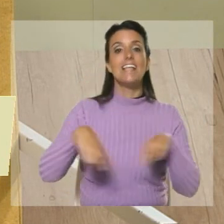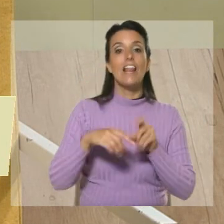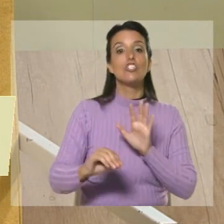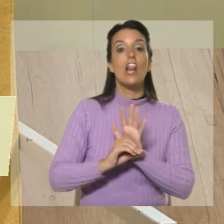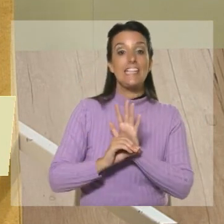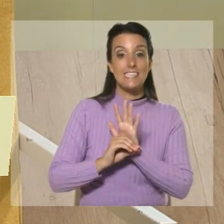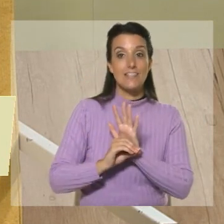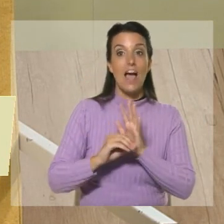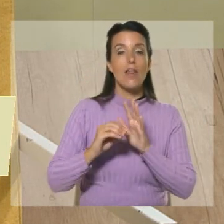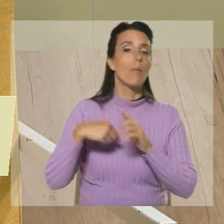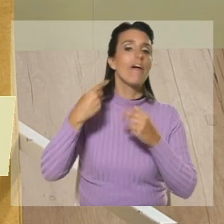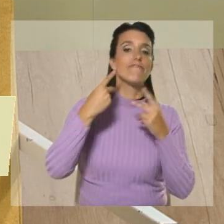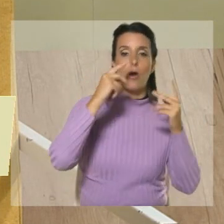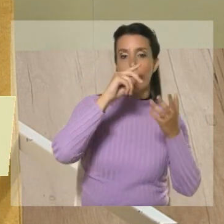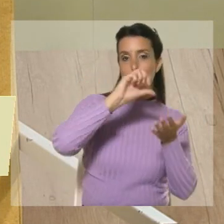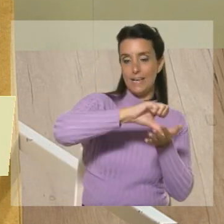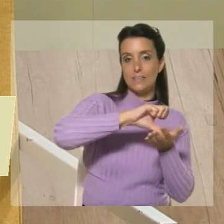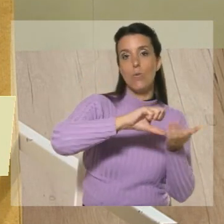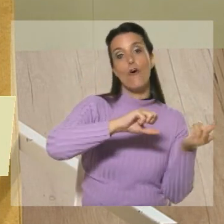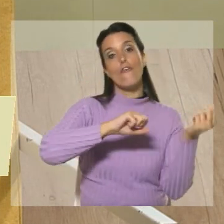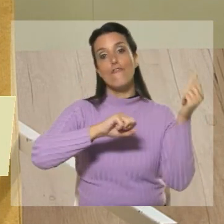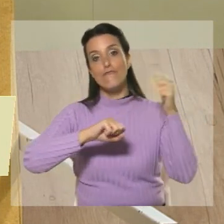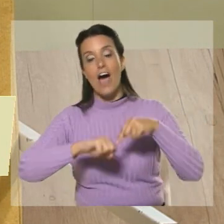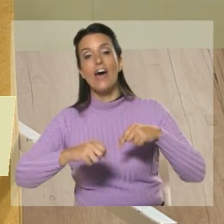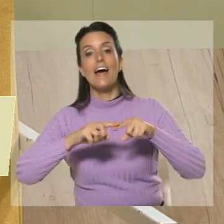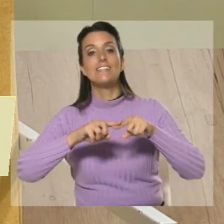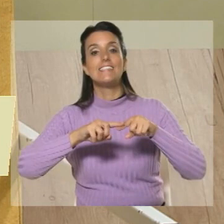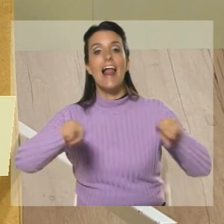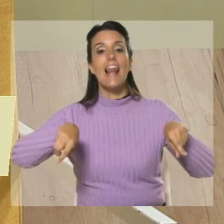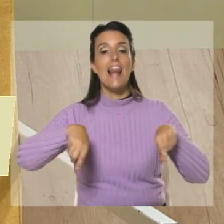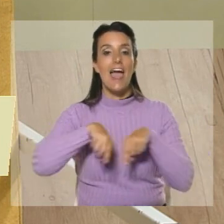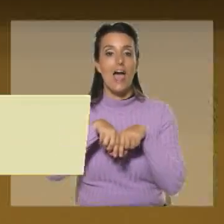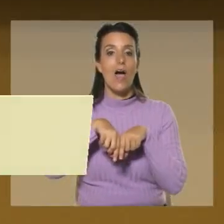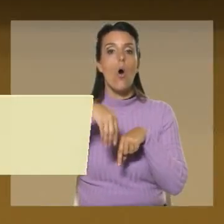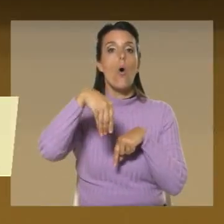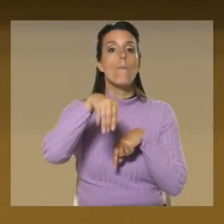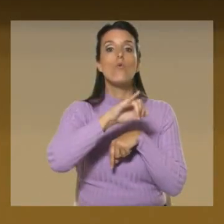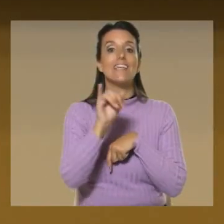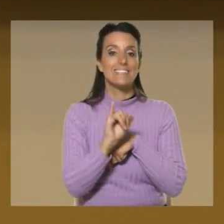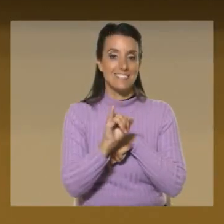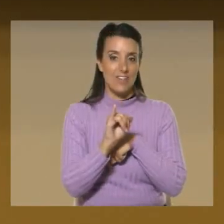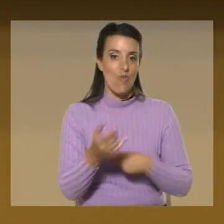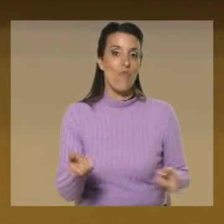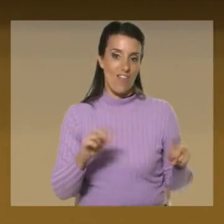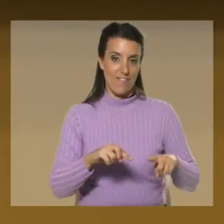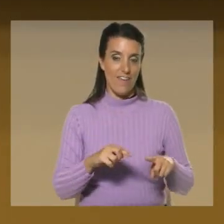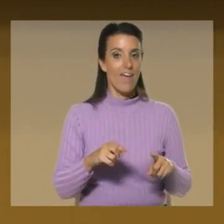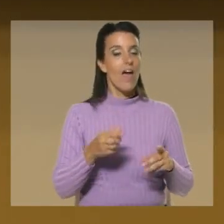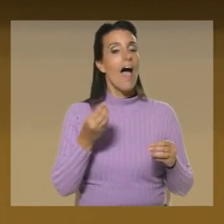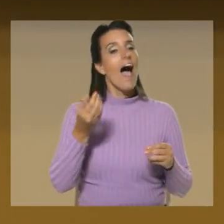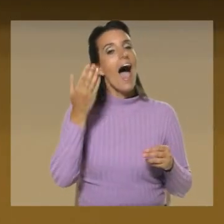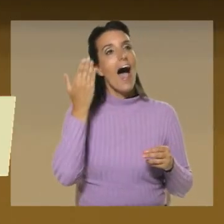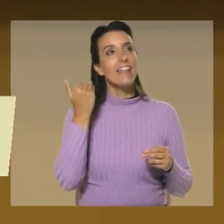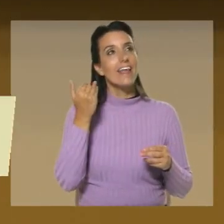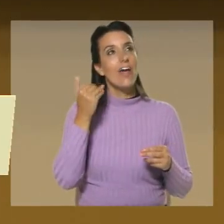y bueno, y ahora volvemos a la Zabala Muniz para hacer la 110 y la 111. Y es increíble, ¿no? Como una obra de teatro, antes uno la identificaba con un